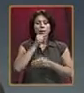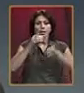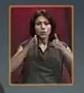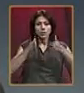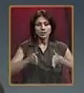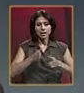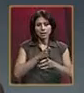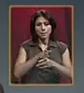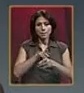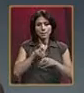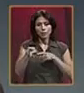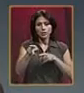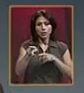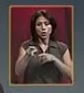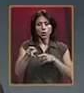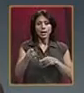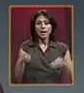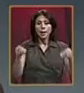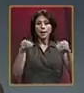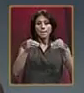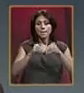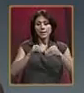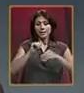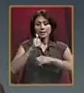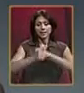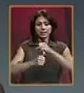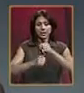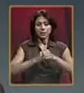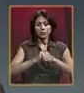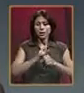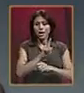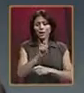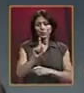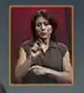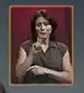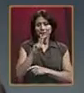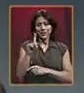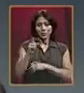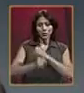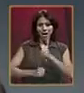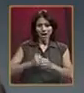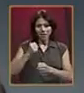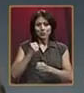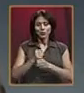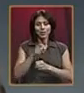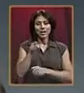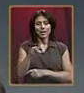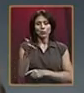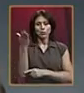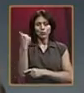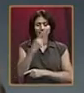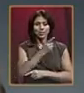por más de una década director. 21 años, gracias.